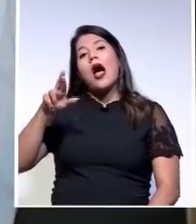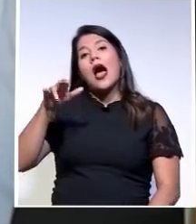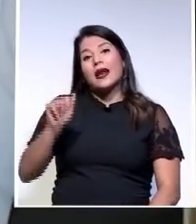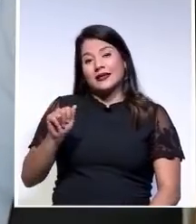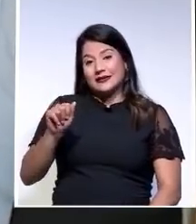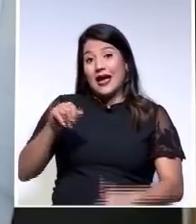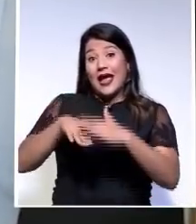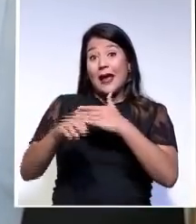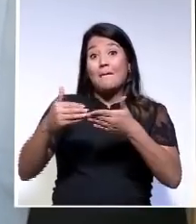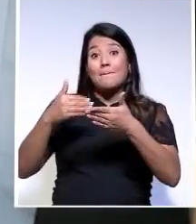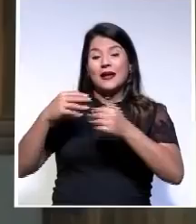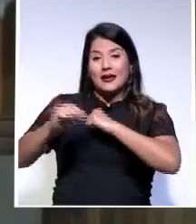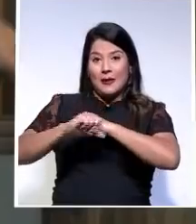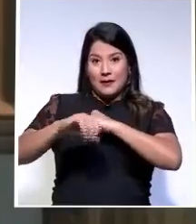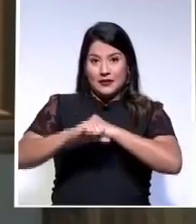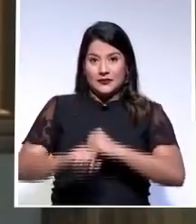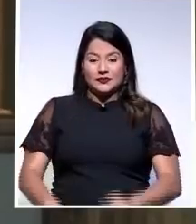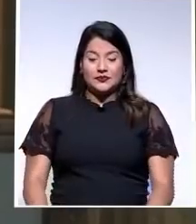blanca.